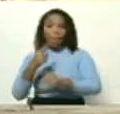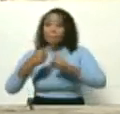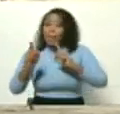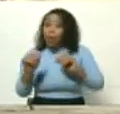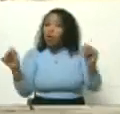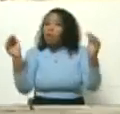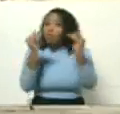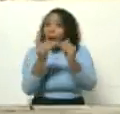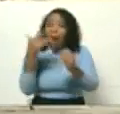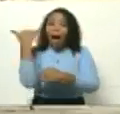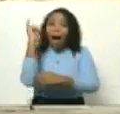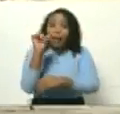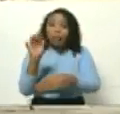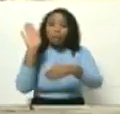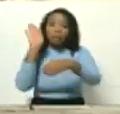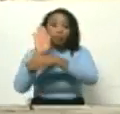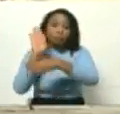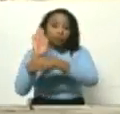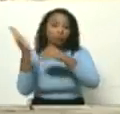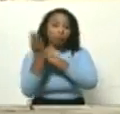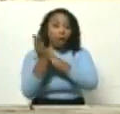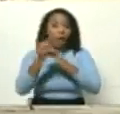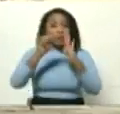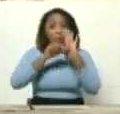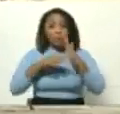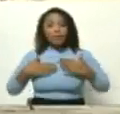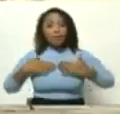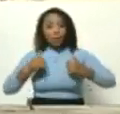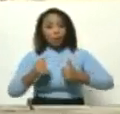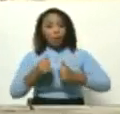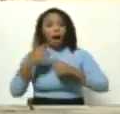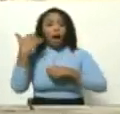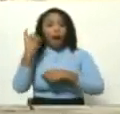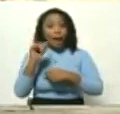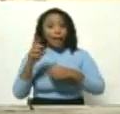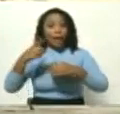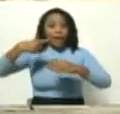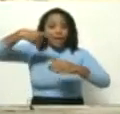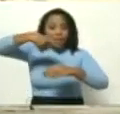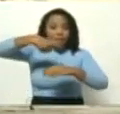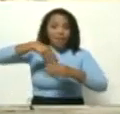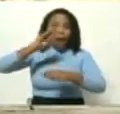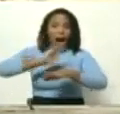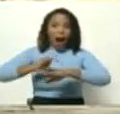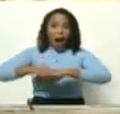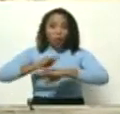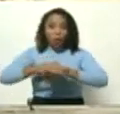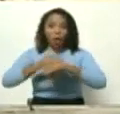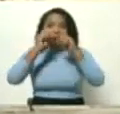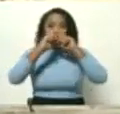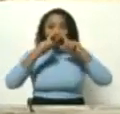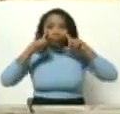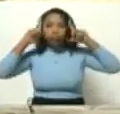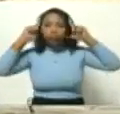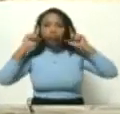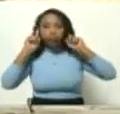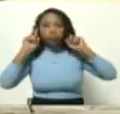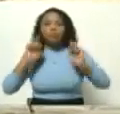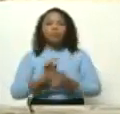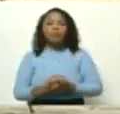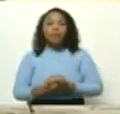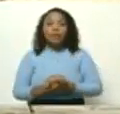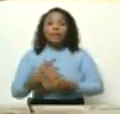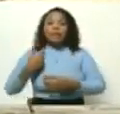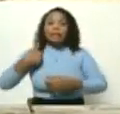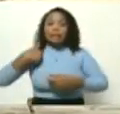que mantener todas las medidas de bioseguridad, hay que mantener su alcohol, hay que llevar su tapaboca puesto, tenemos que